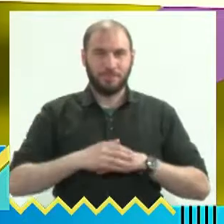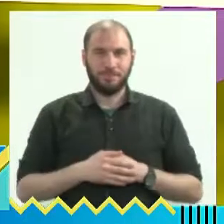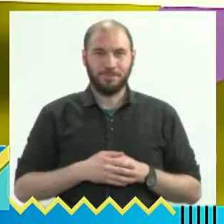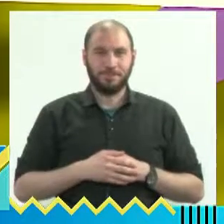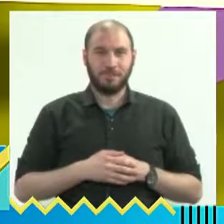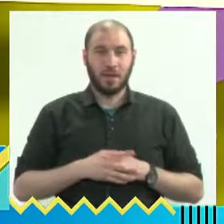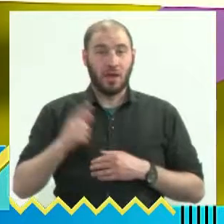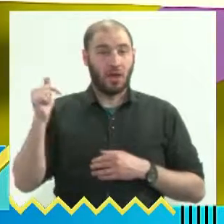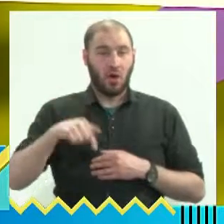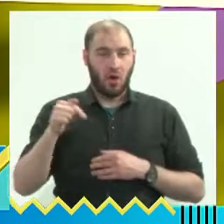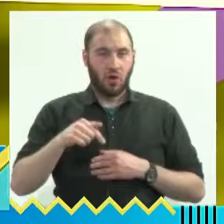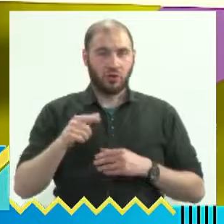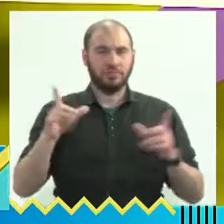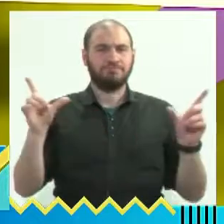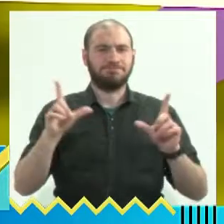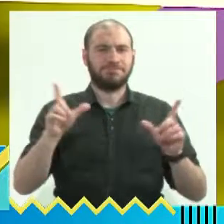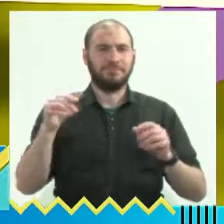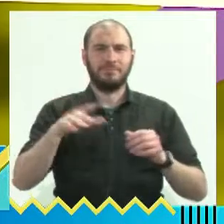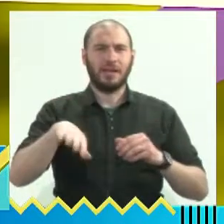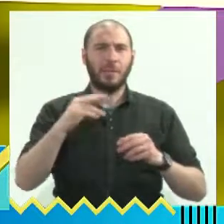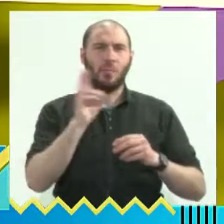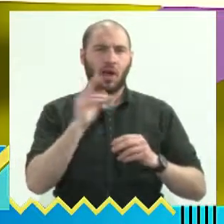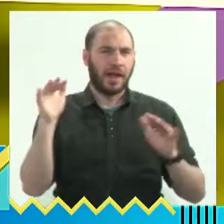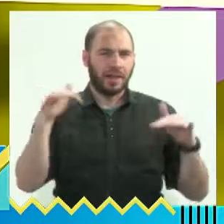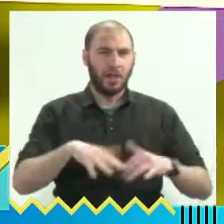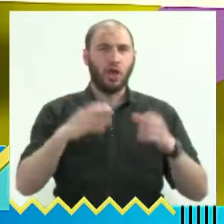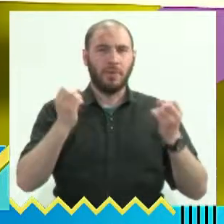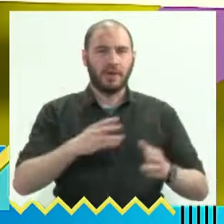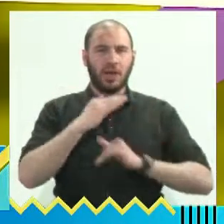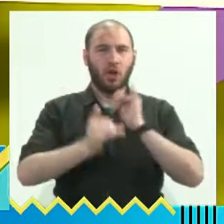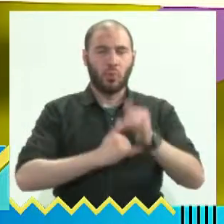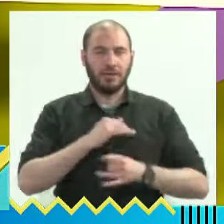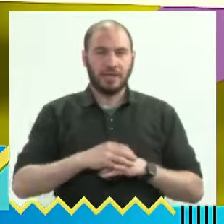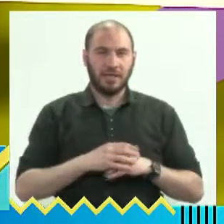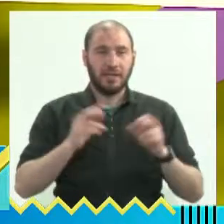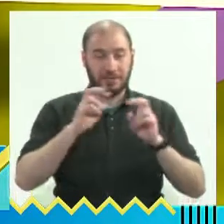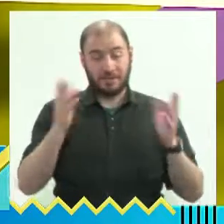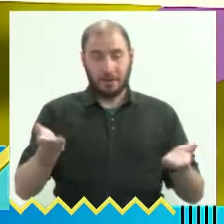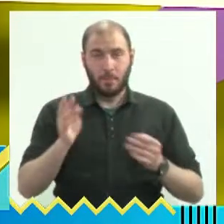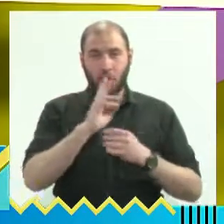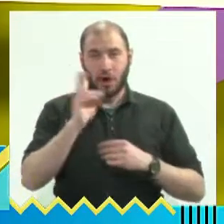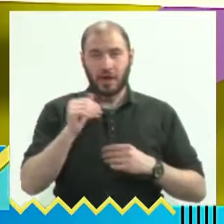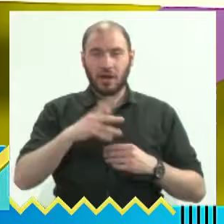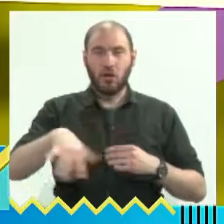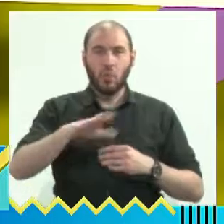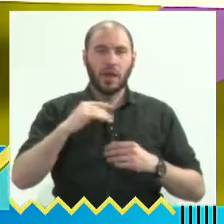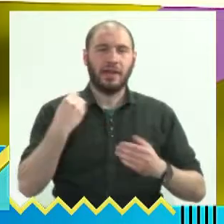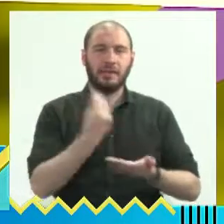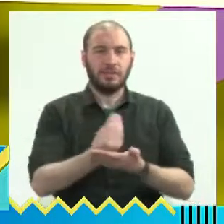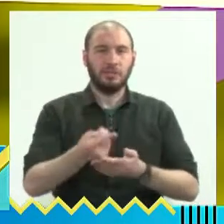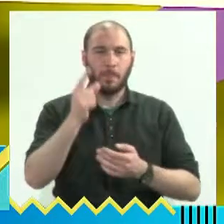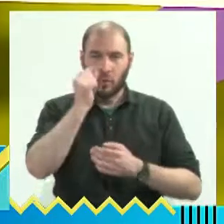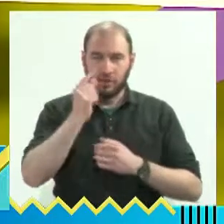Cuyo. Y hoy copamos la pantalla, el estudio de las mujeres, porque vamos a hablar de justamente las mujeres en los espacios de